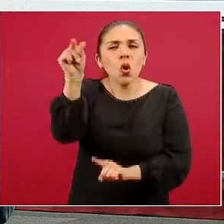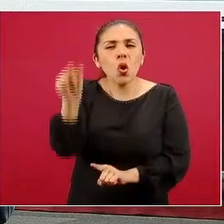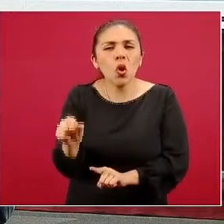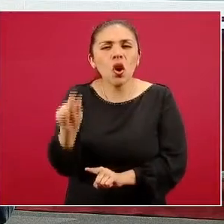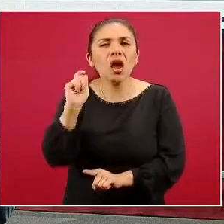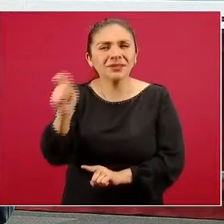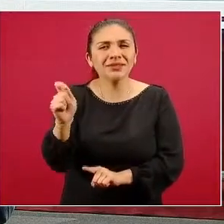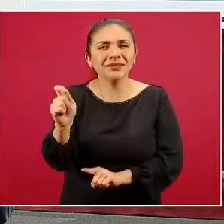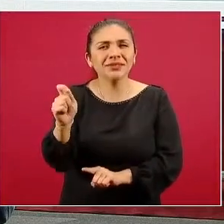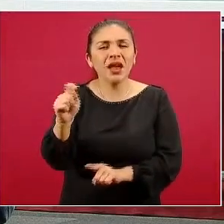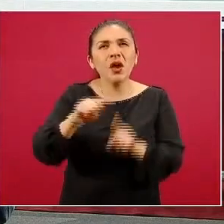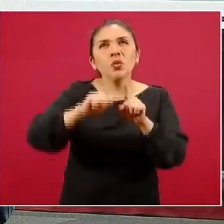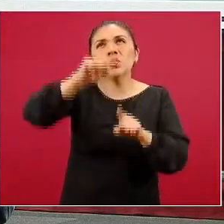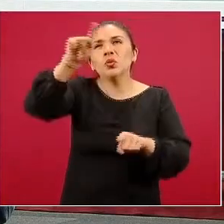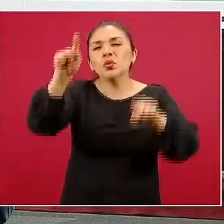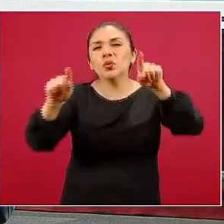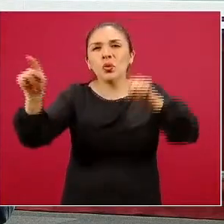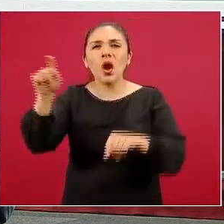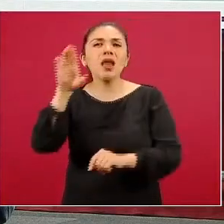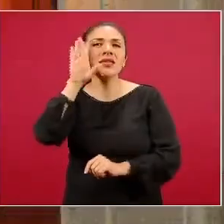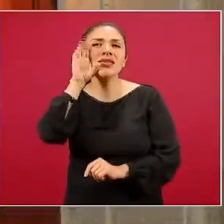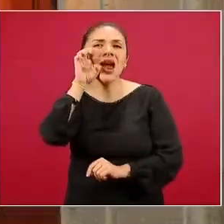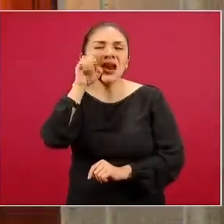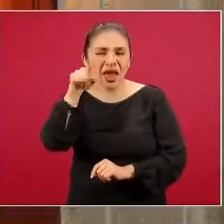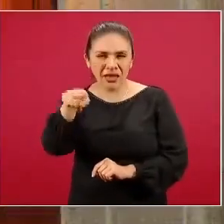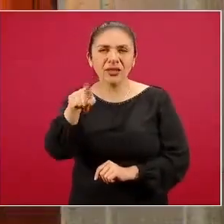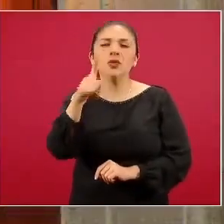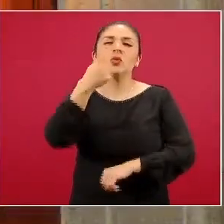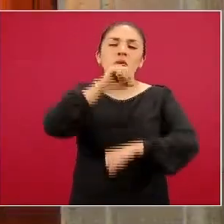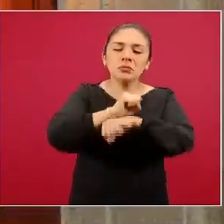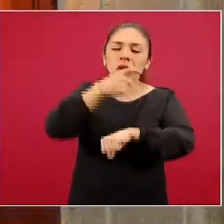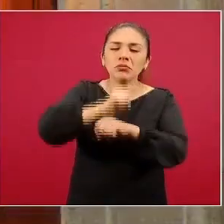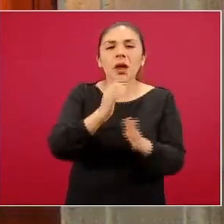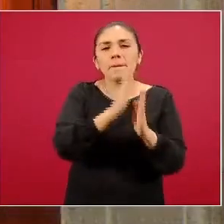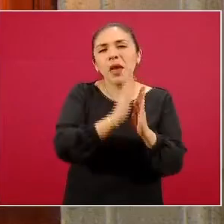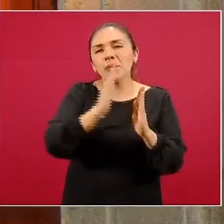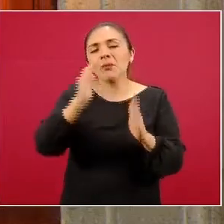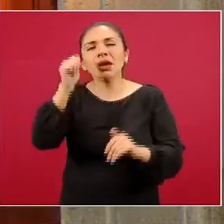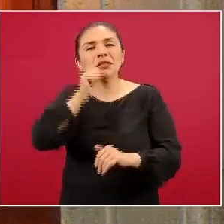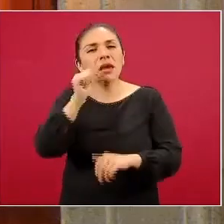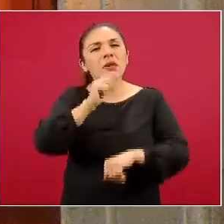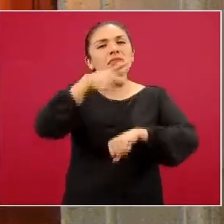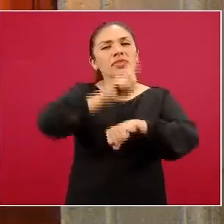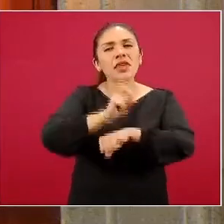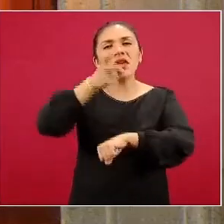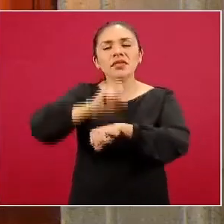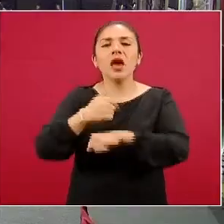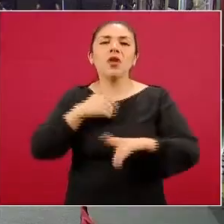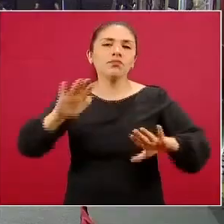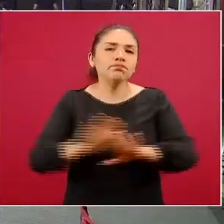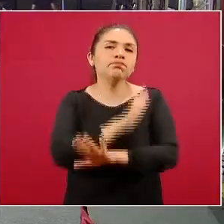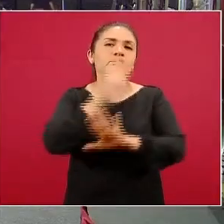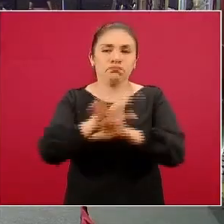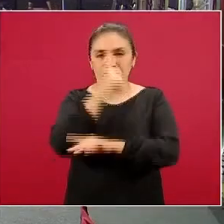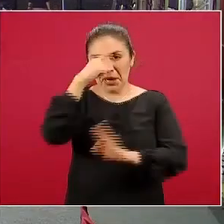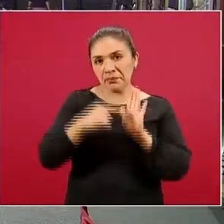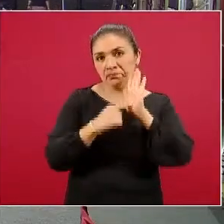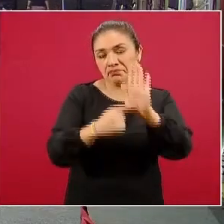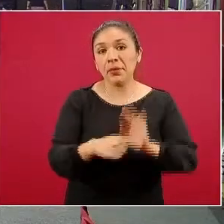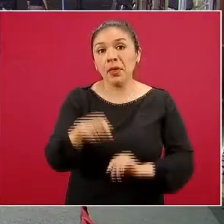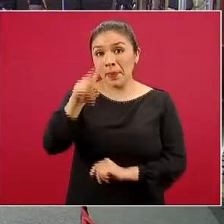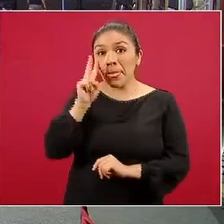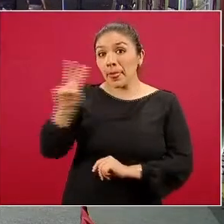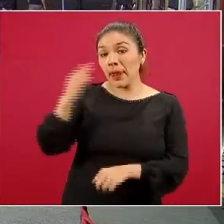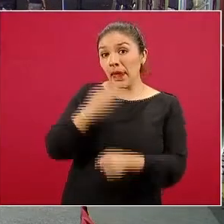en esta curva epidémica por semana epidemiológica que día con día estamos actualizando. Como